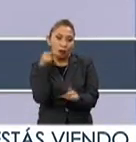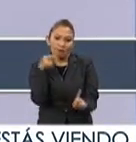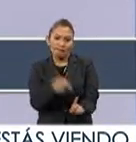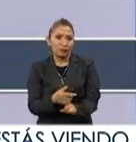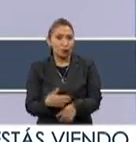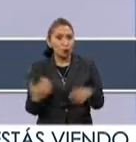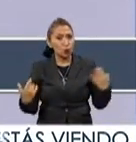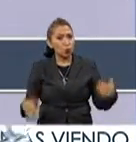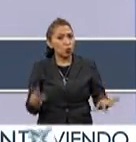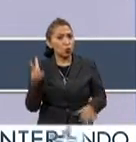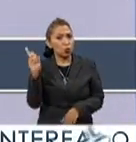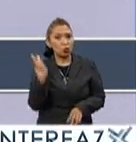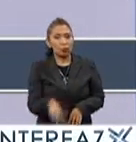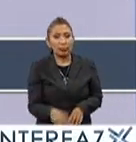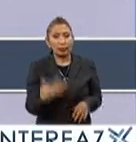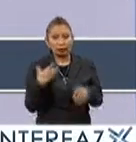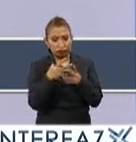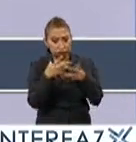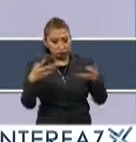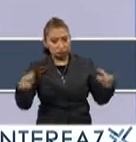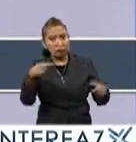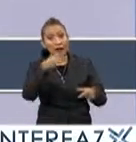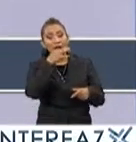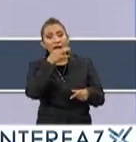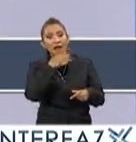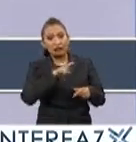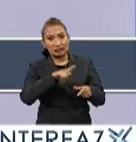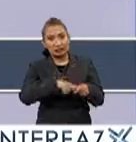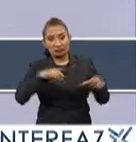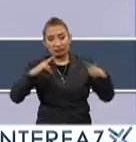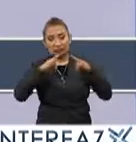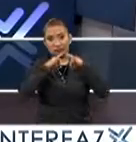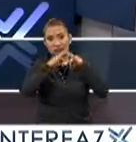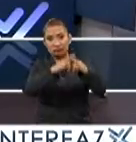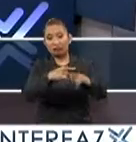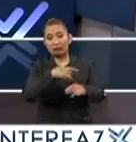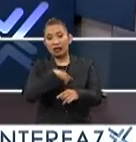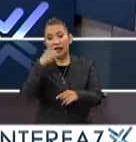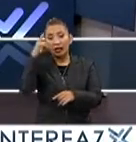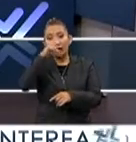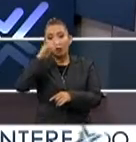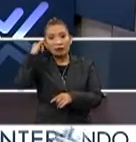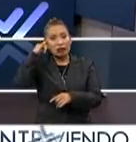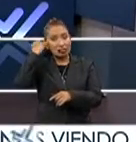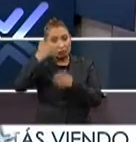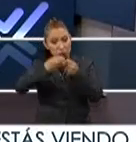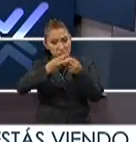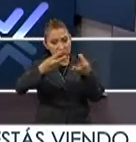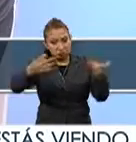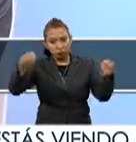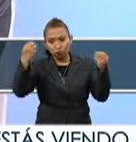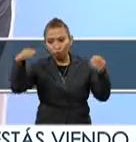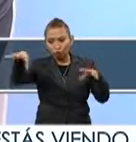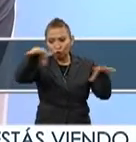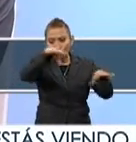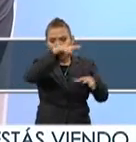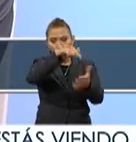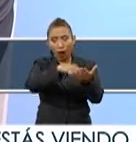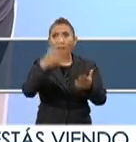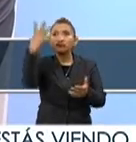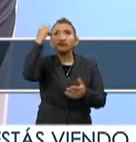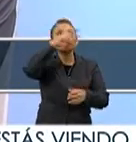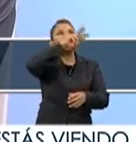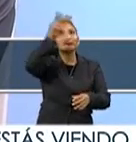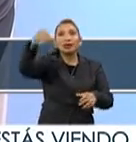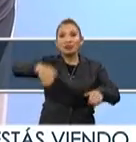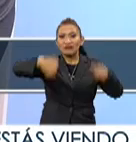No, está tremenda esta feria de lenguas indígenas nacionales, muy completa, muy amplia, en un recinto, como dices, que vale